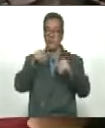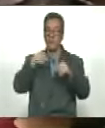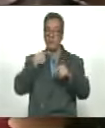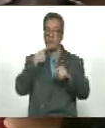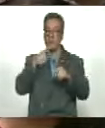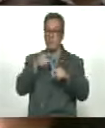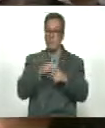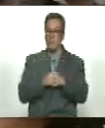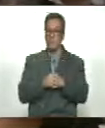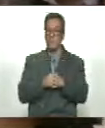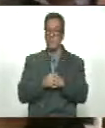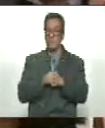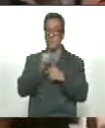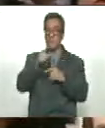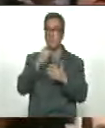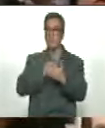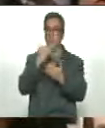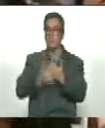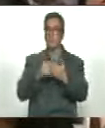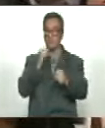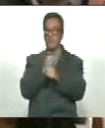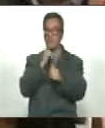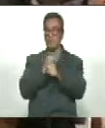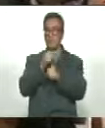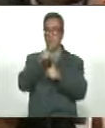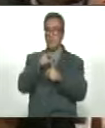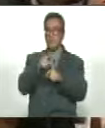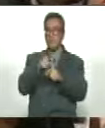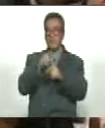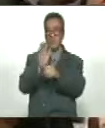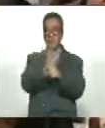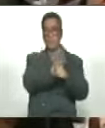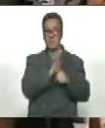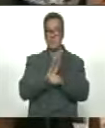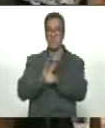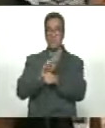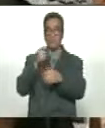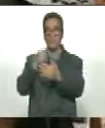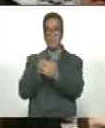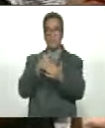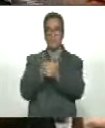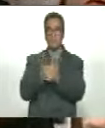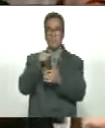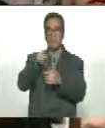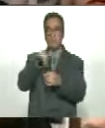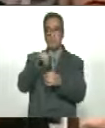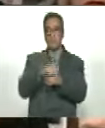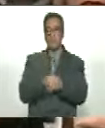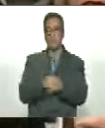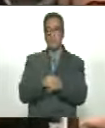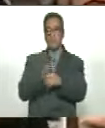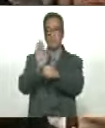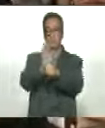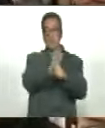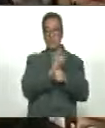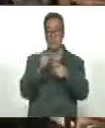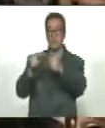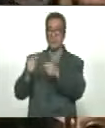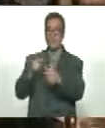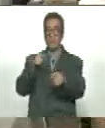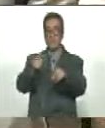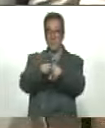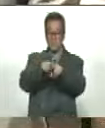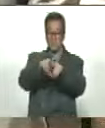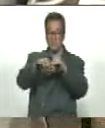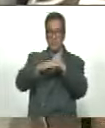bien específico, se planifica en función de proteger el capital por el capital, de proteger la economía por